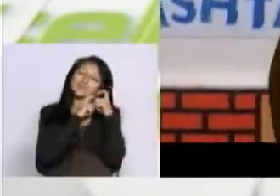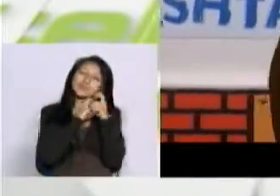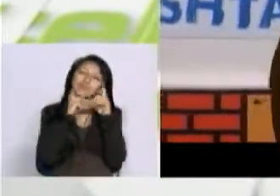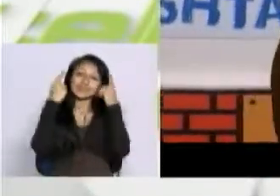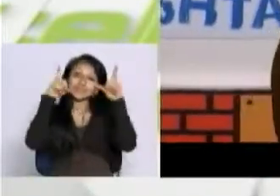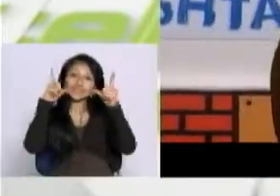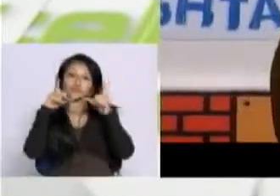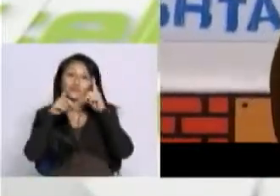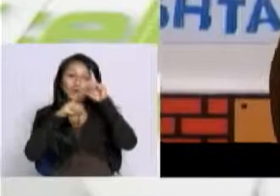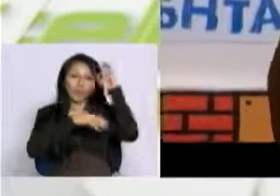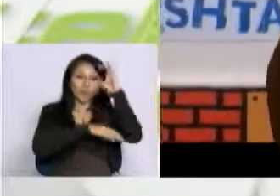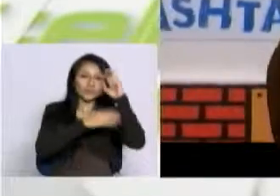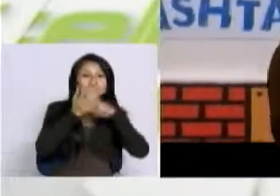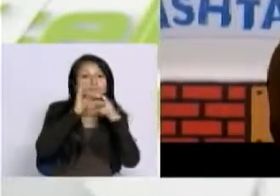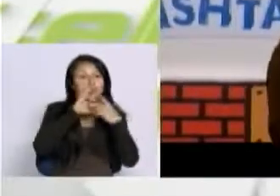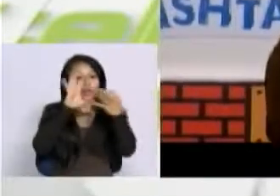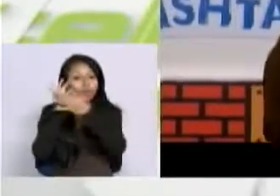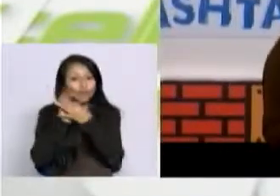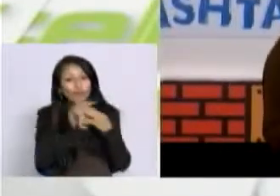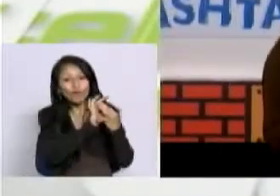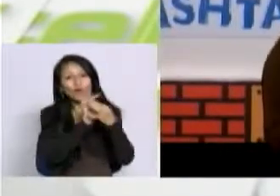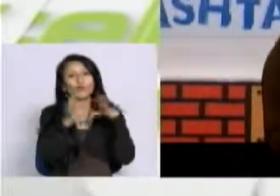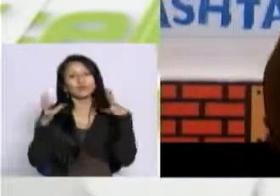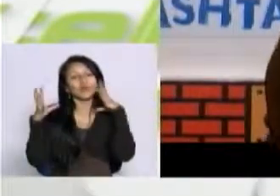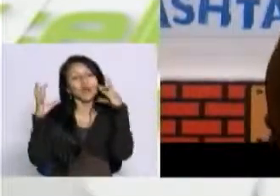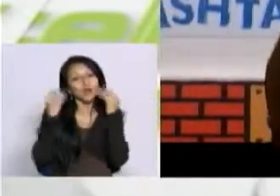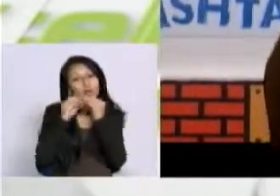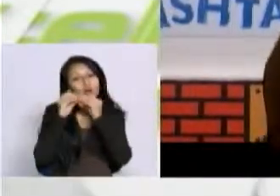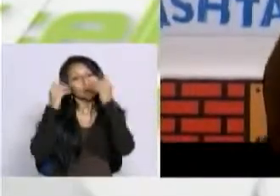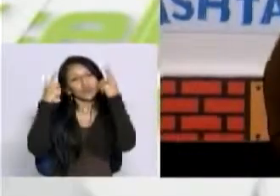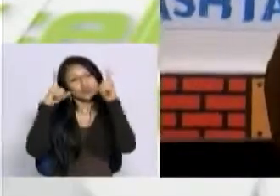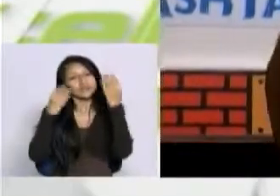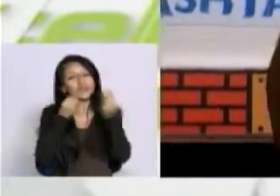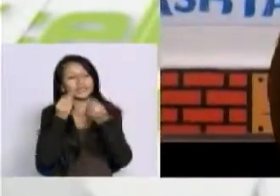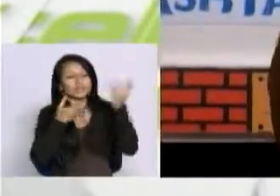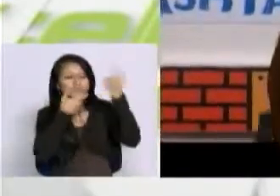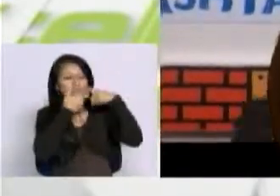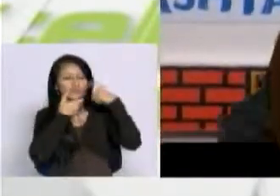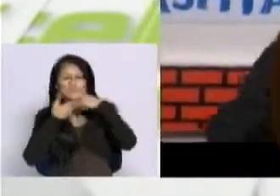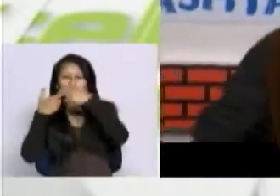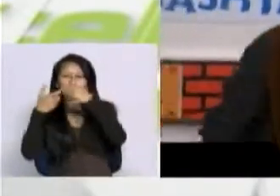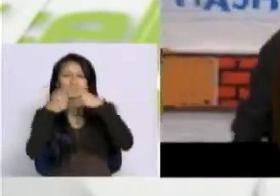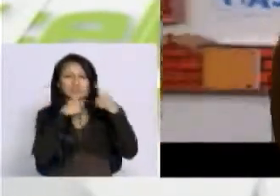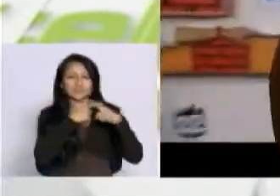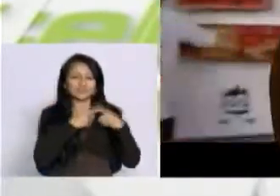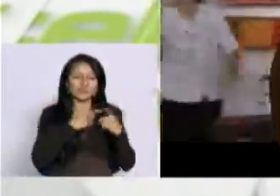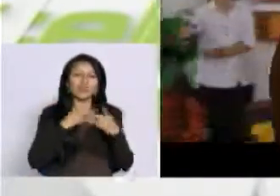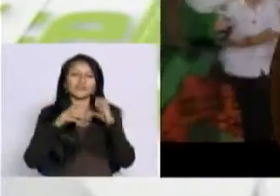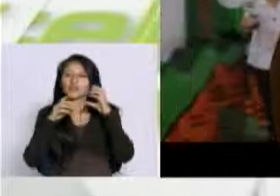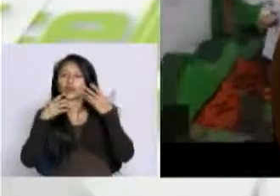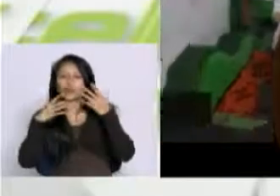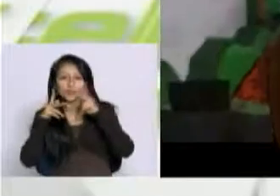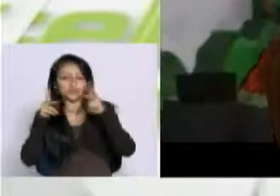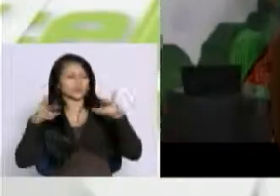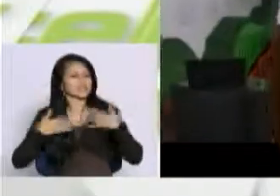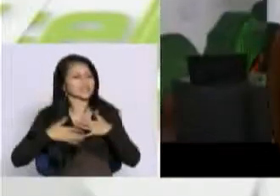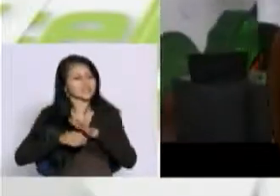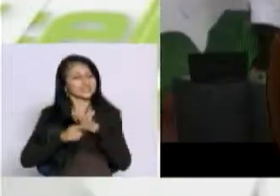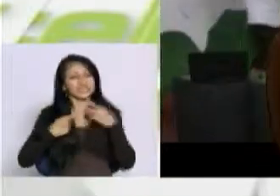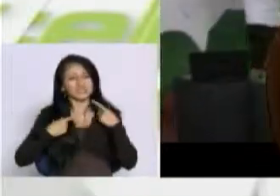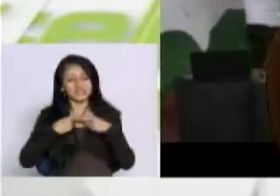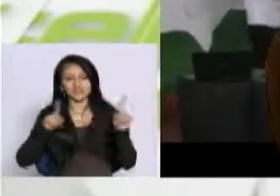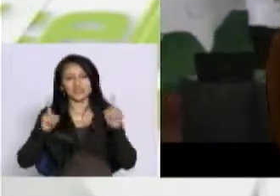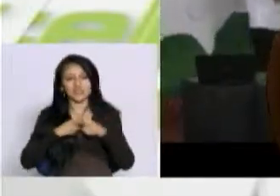televisión pública es de todos y es un compromiso de ella, pues, hacer inclusión a todo lo que tiene que ver con la sociedad en general y también mostrarnos